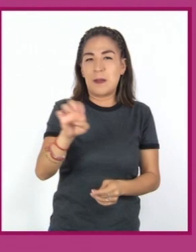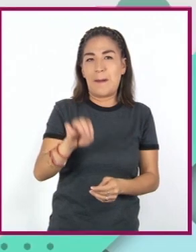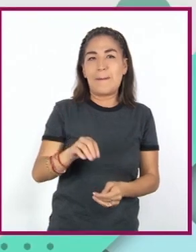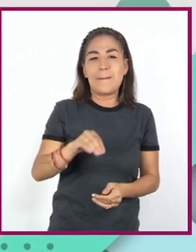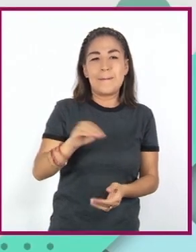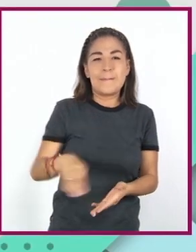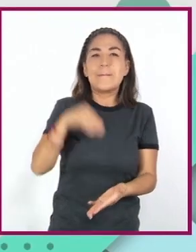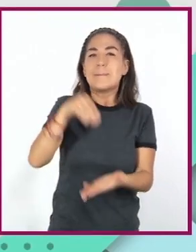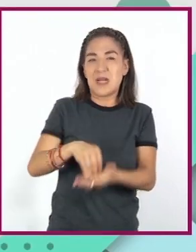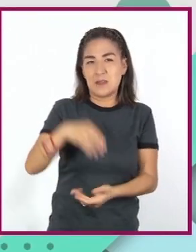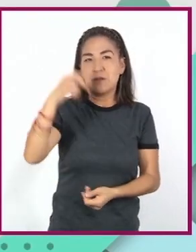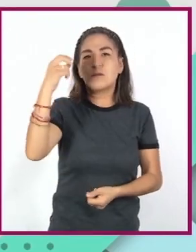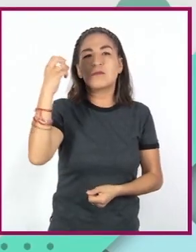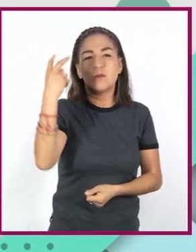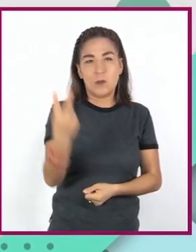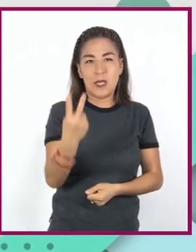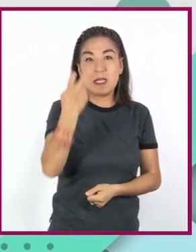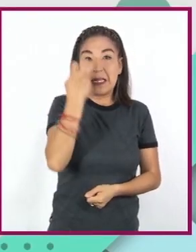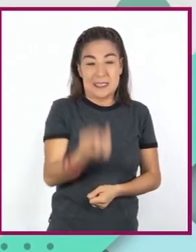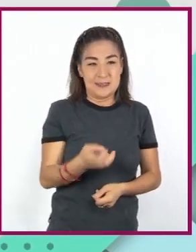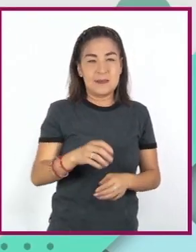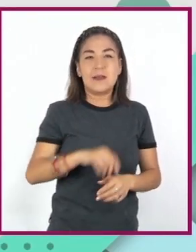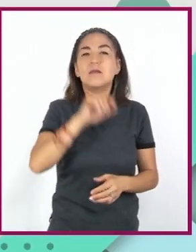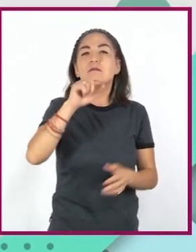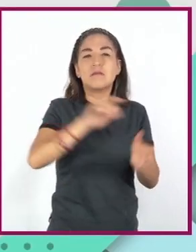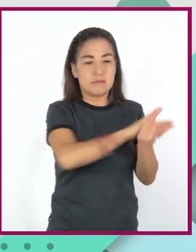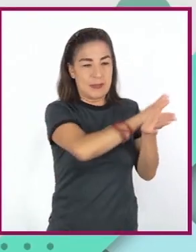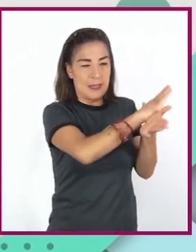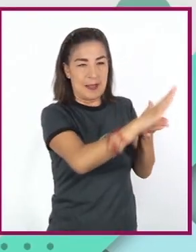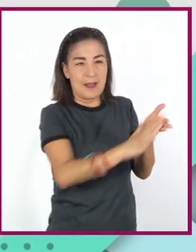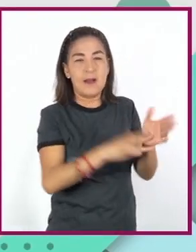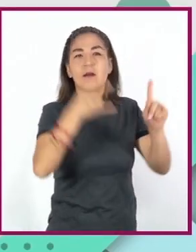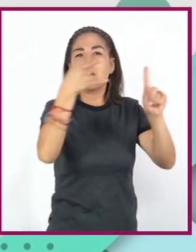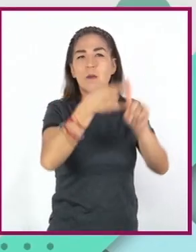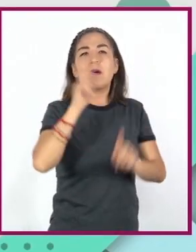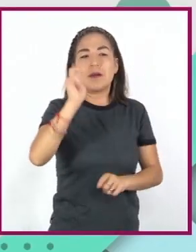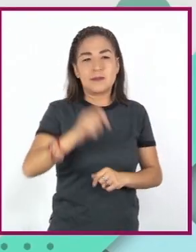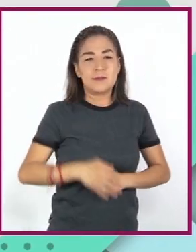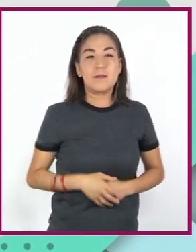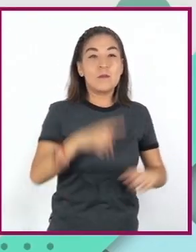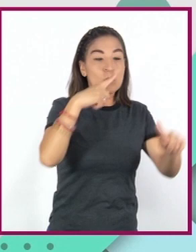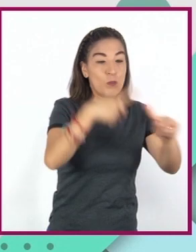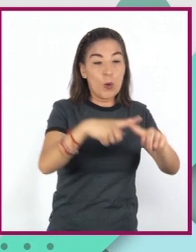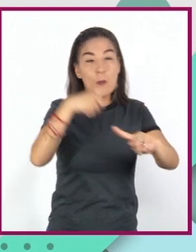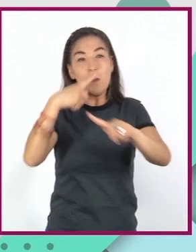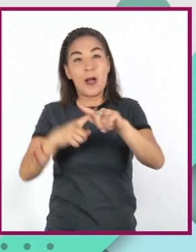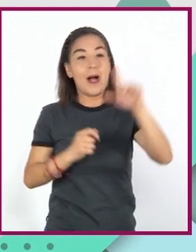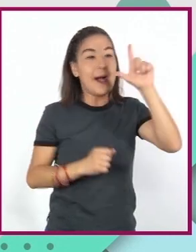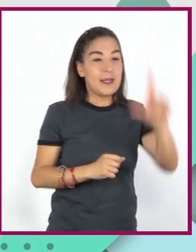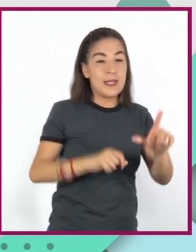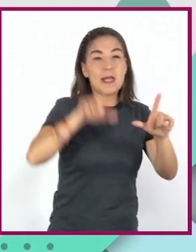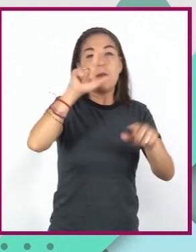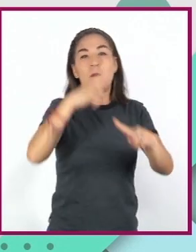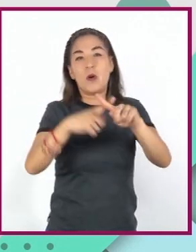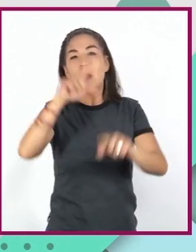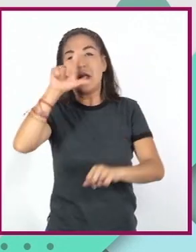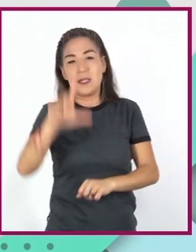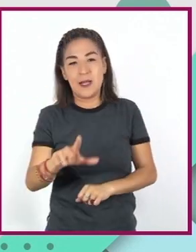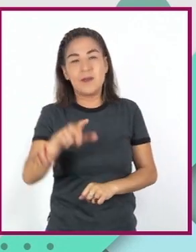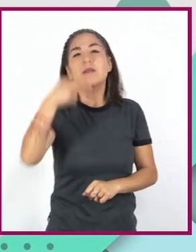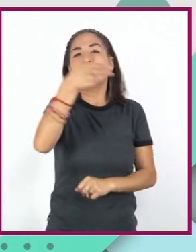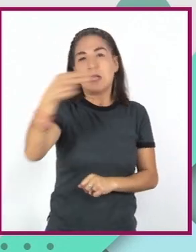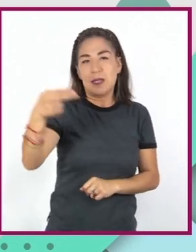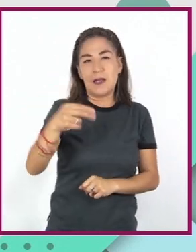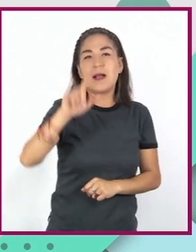metros cuadrados. Sabemos que el área de un cuadrado se calcula multiplicando lado por lado, que es igual